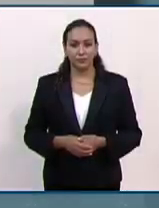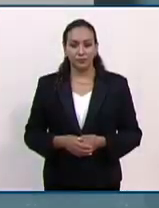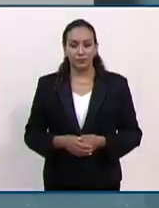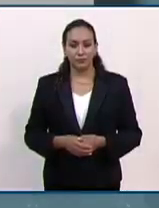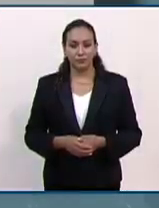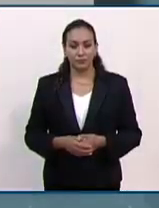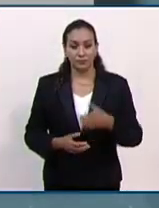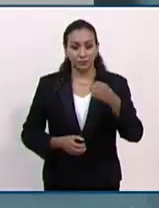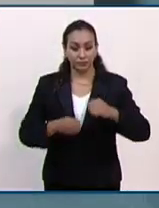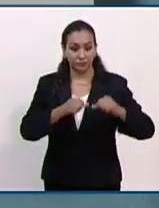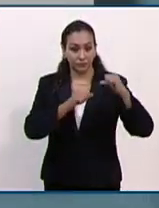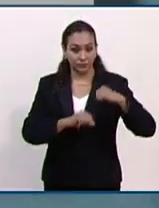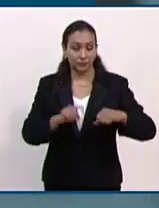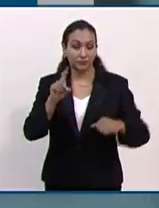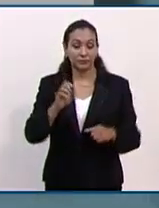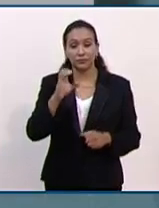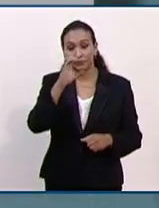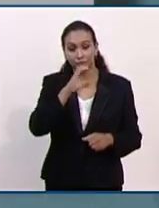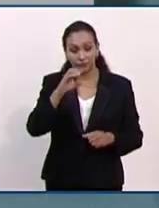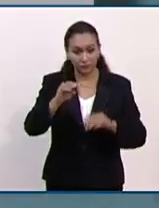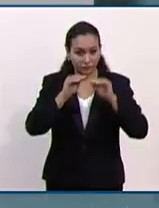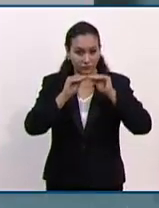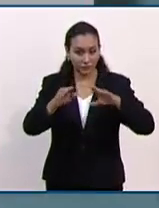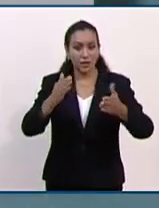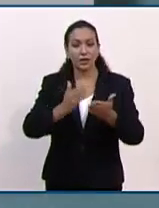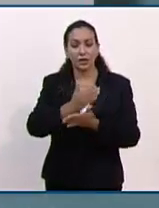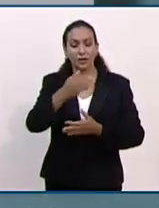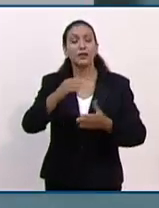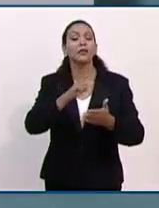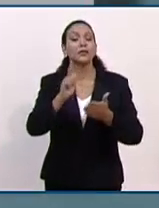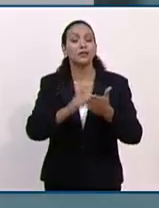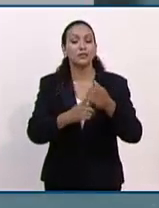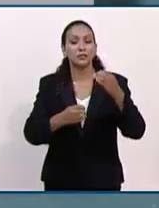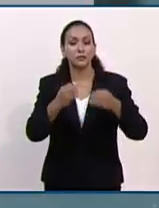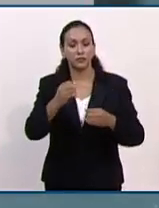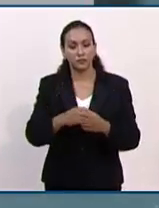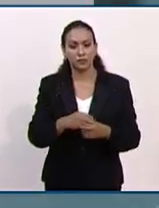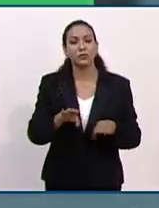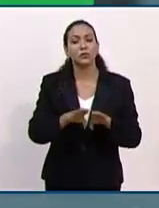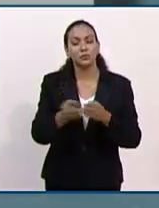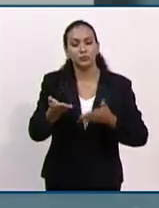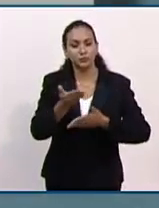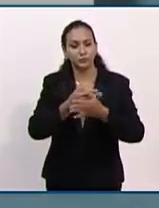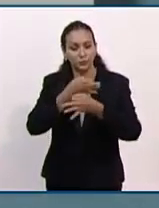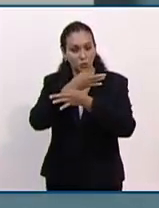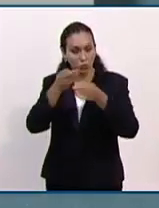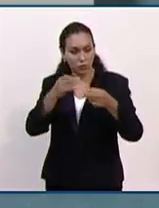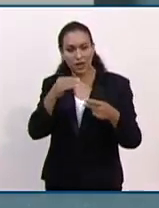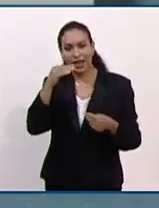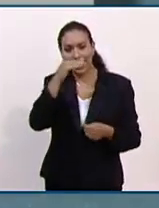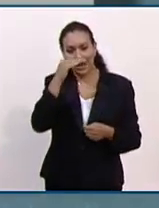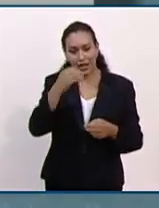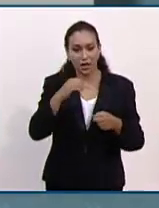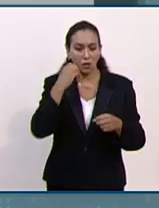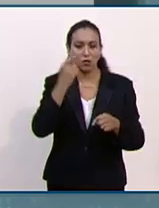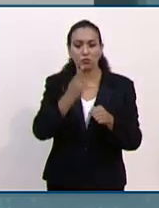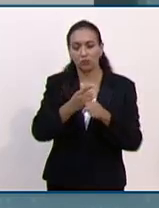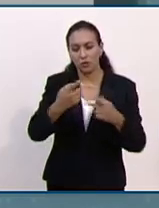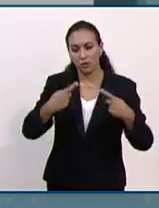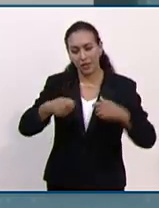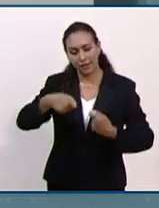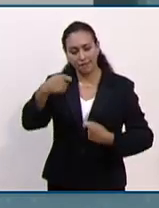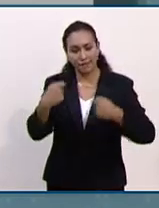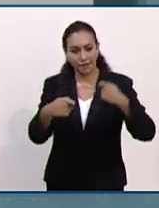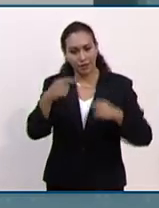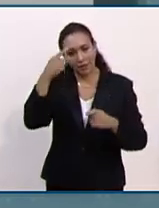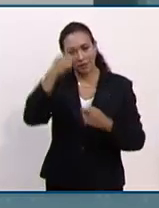El Poder Judicial de Aguascalientes promueve la justicia alternativa con un servicio público gratuito, voluntario y flexible de